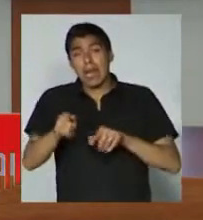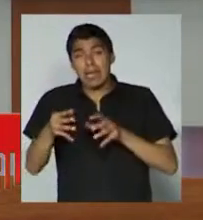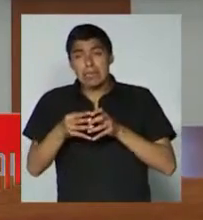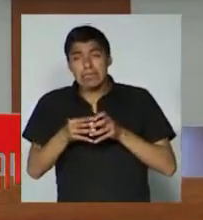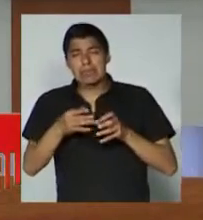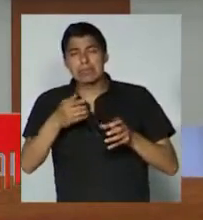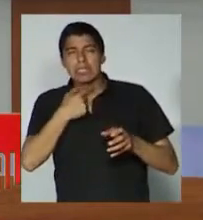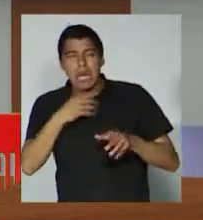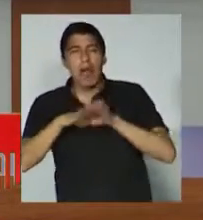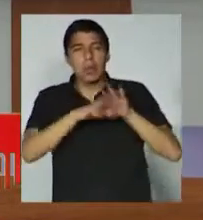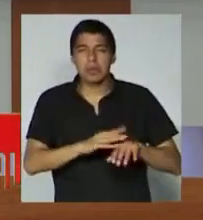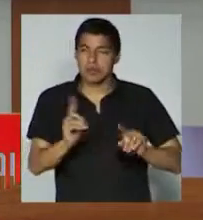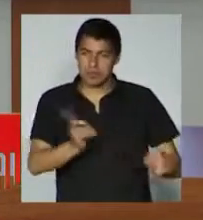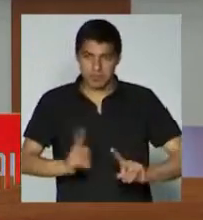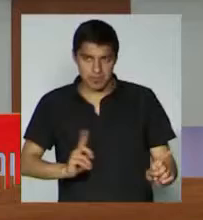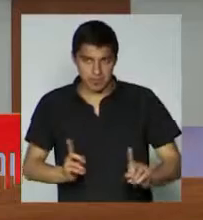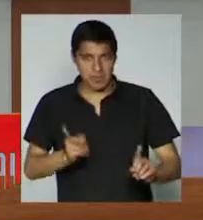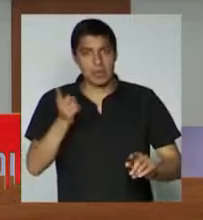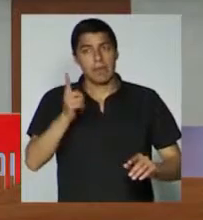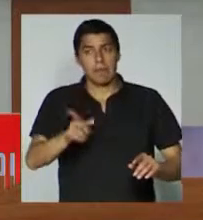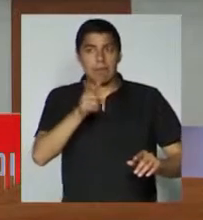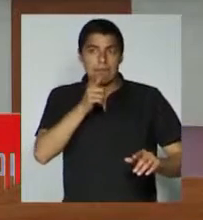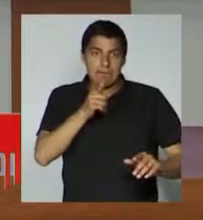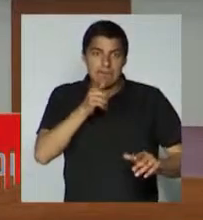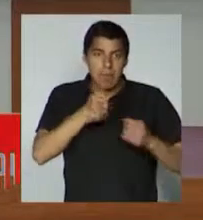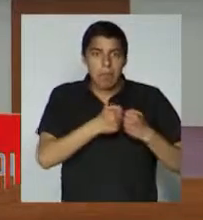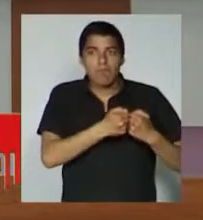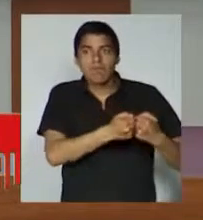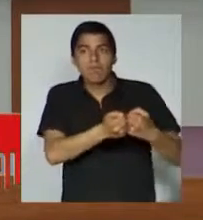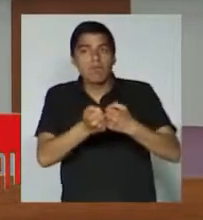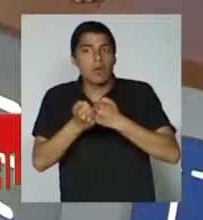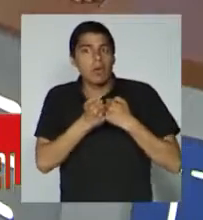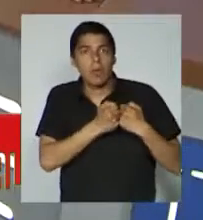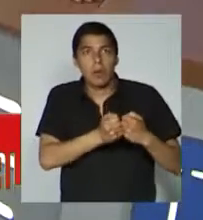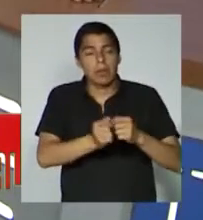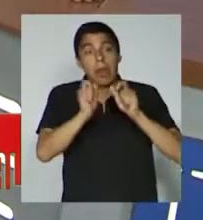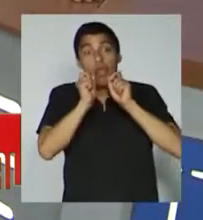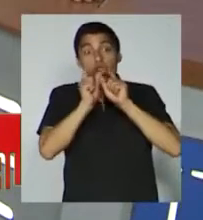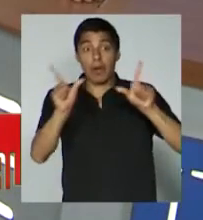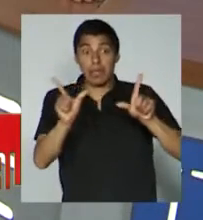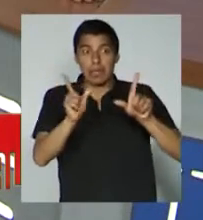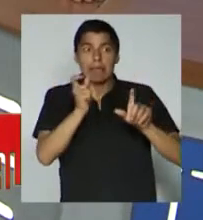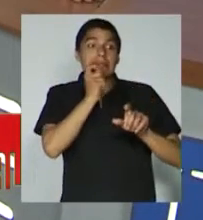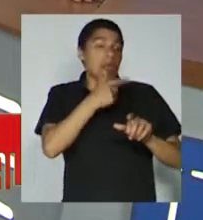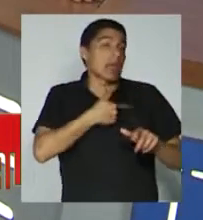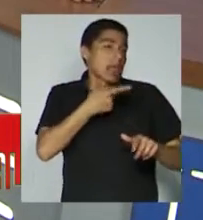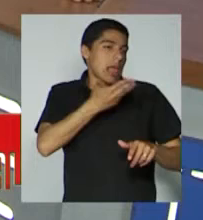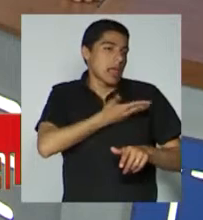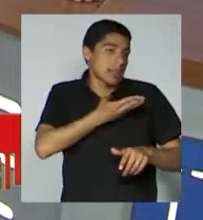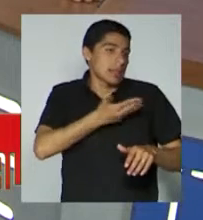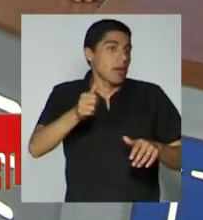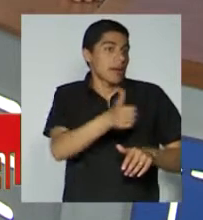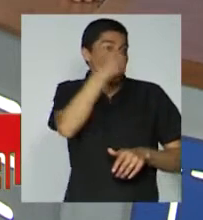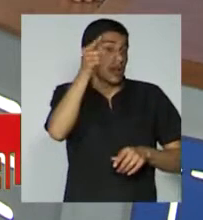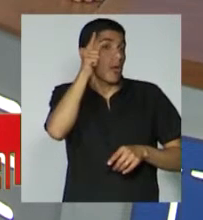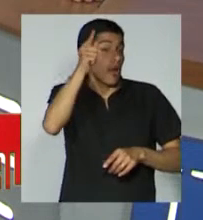es muy partidario. Entonces, pueden haber realineaciones insólitas. Sí, de hecho es significativo en Santa Fe para senadores y para diputados ganar el Frente para la